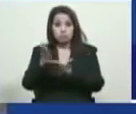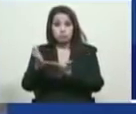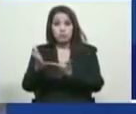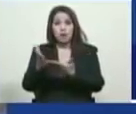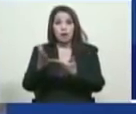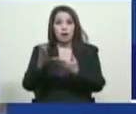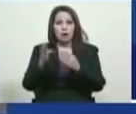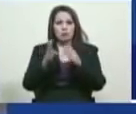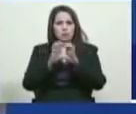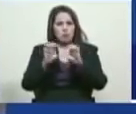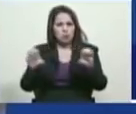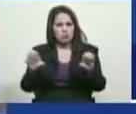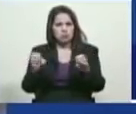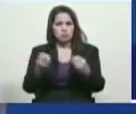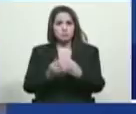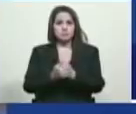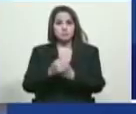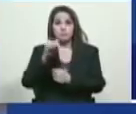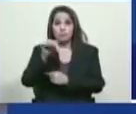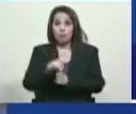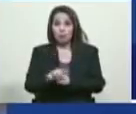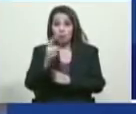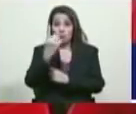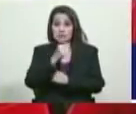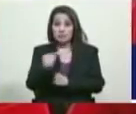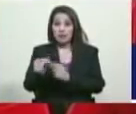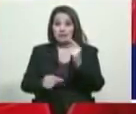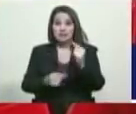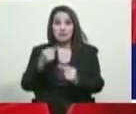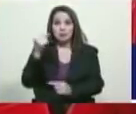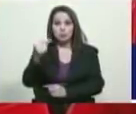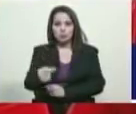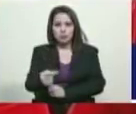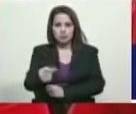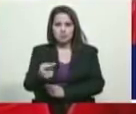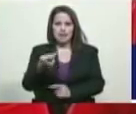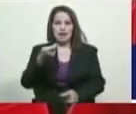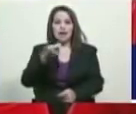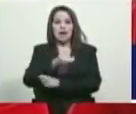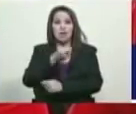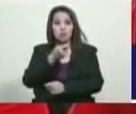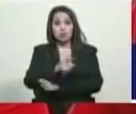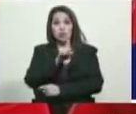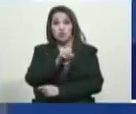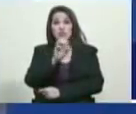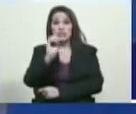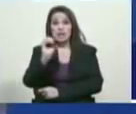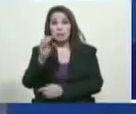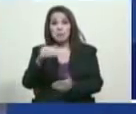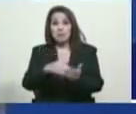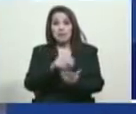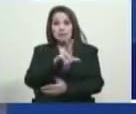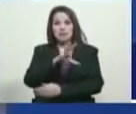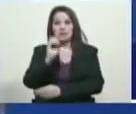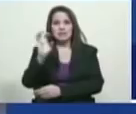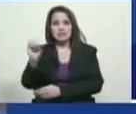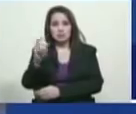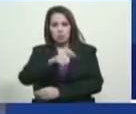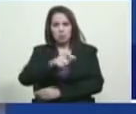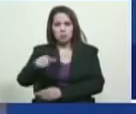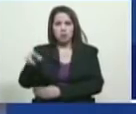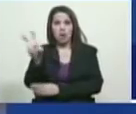la educación. Hoy, apenas una semana después, egresan 10.300